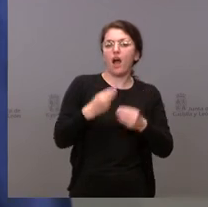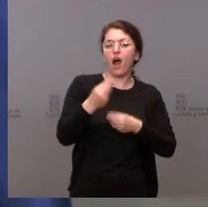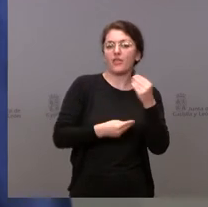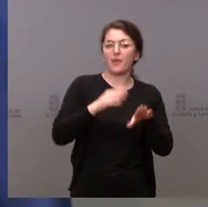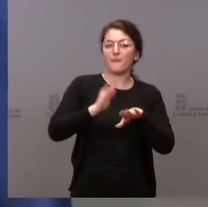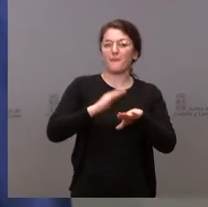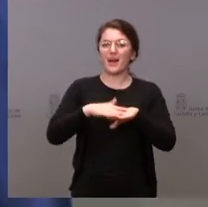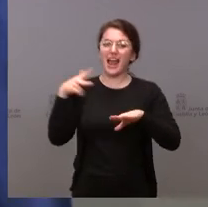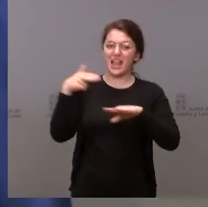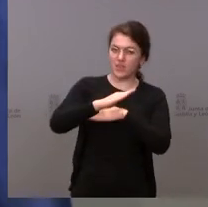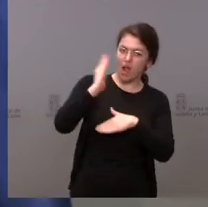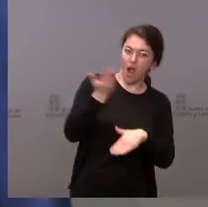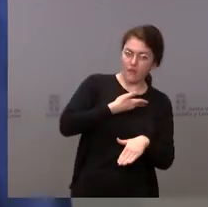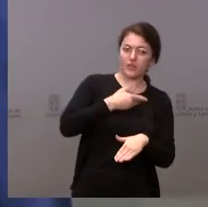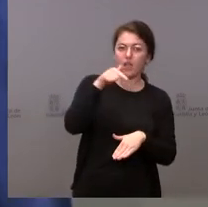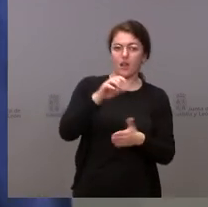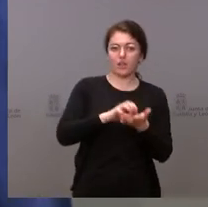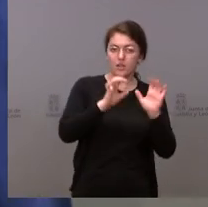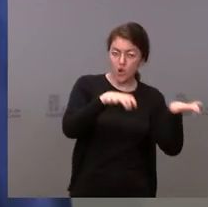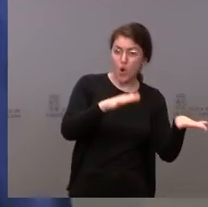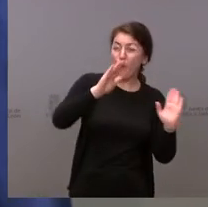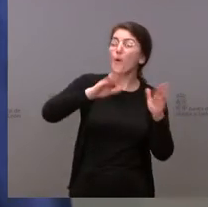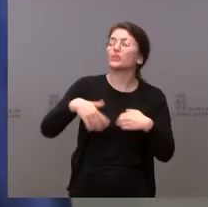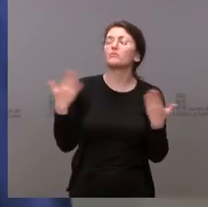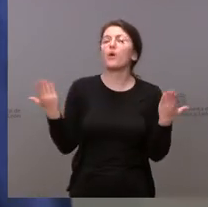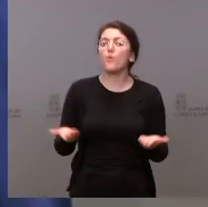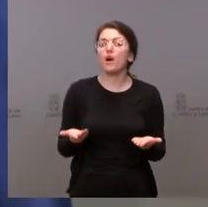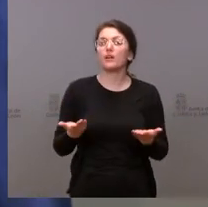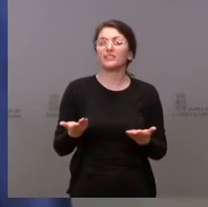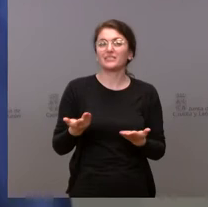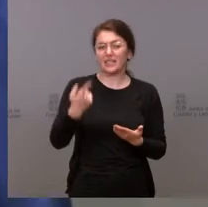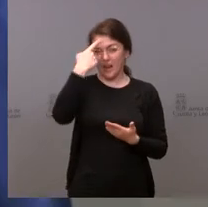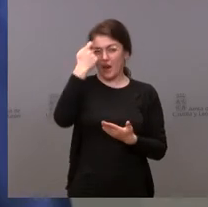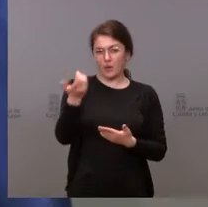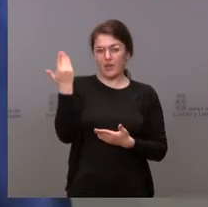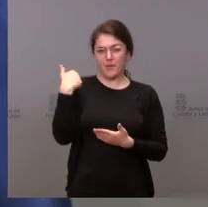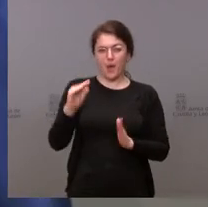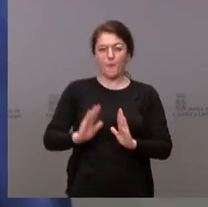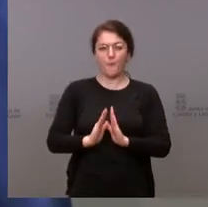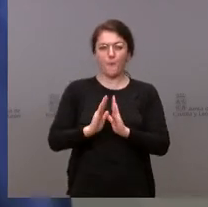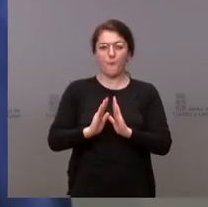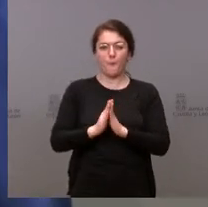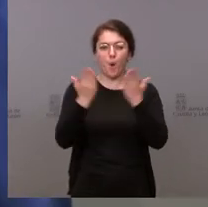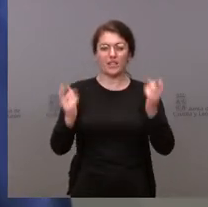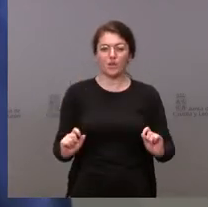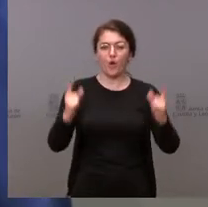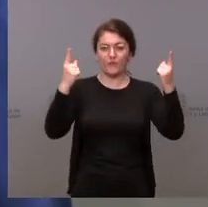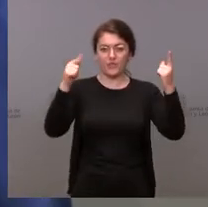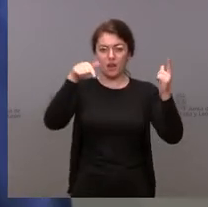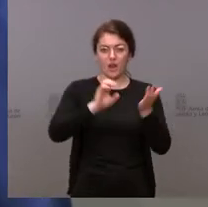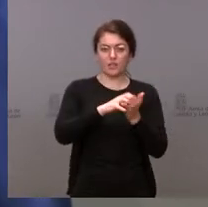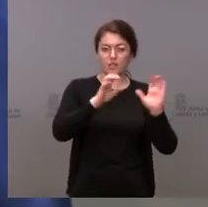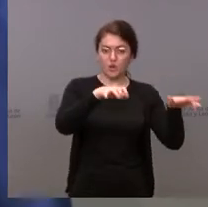de los alumnos de castilla y león' la última de ellas si ustedes recuerdan en el boletín oficial de castilla y león' publicamos